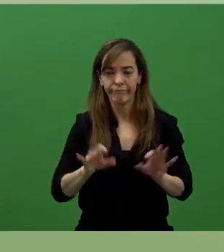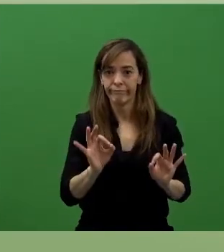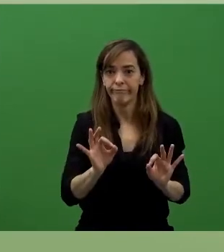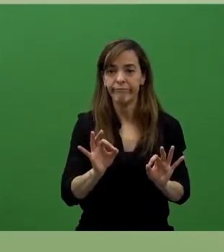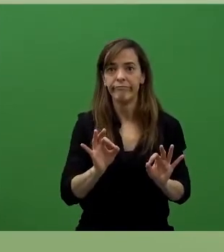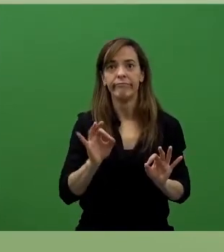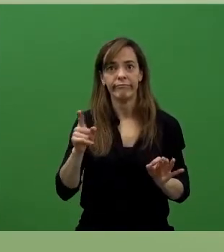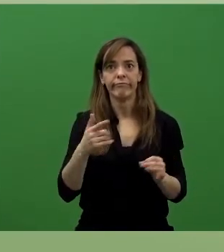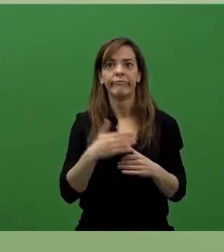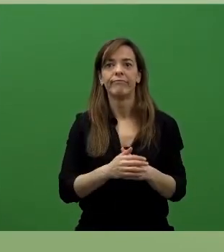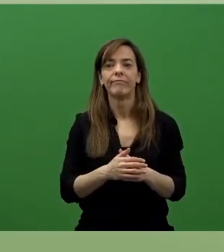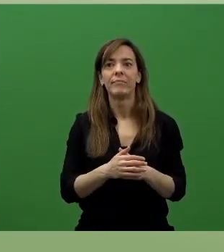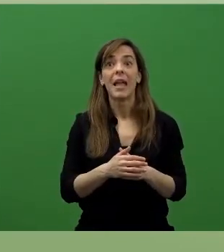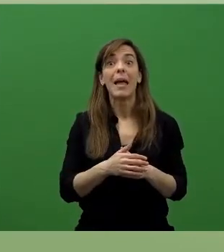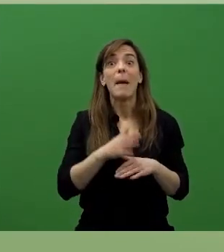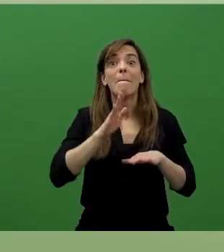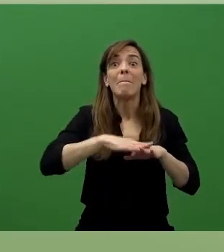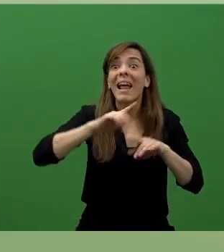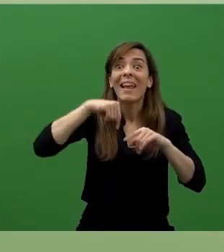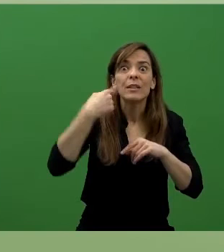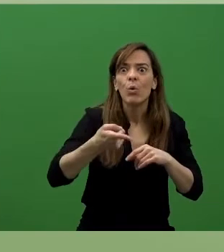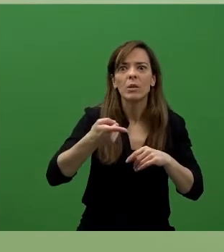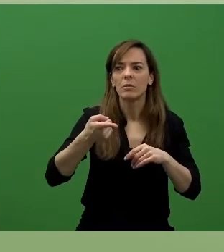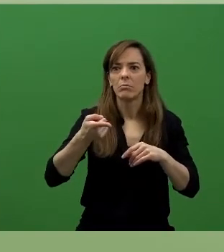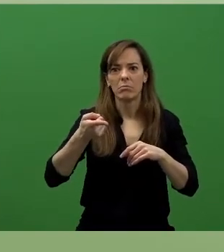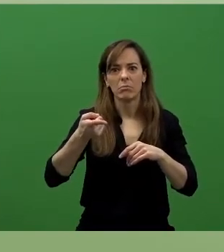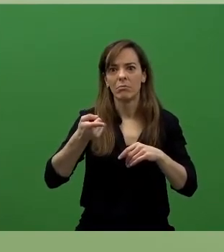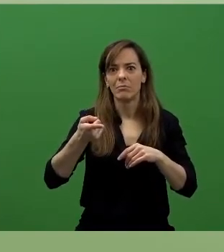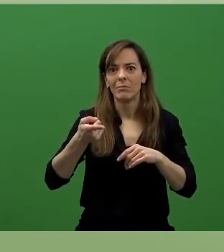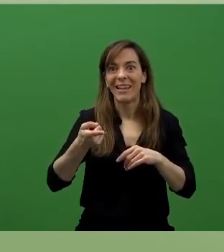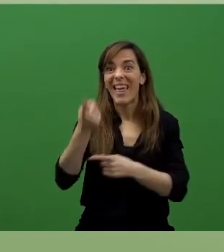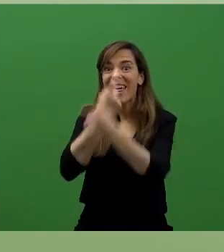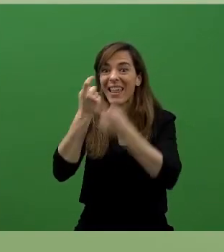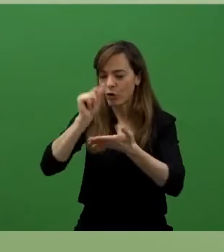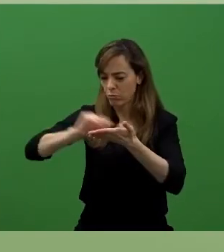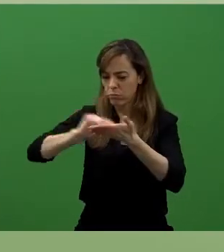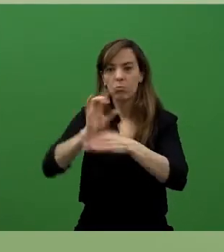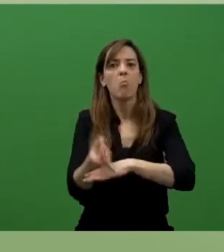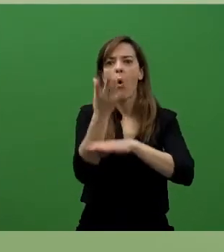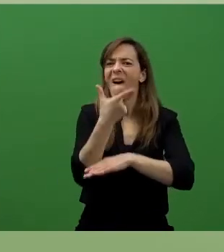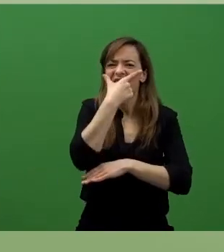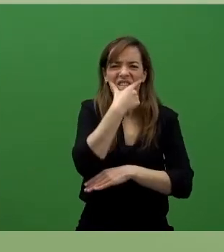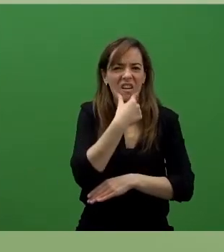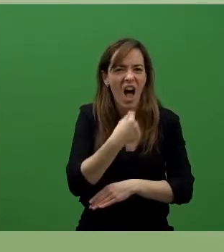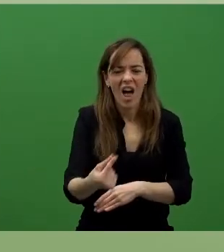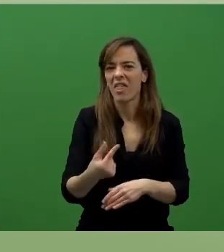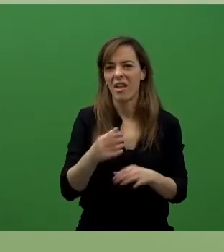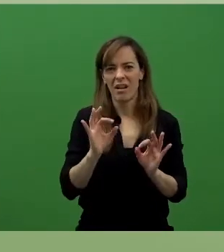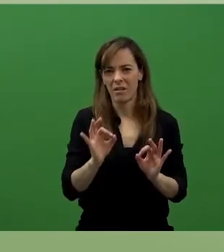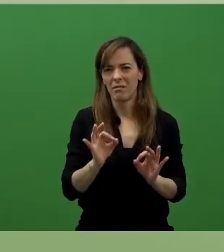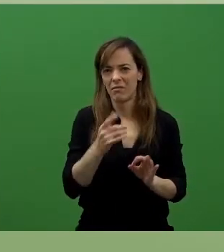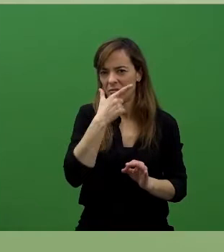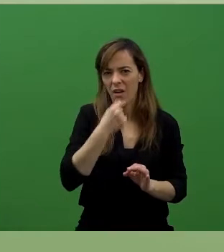redes europeas de referencia, para que sea lo más fácil posible subir estos datos, ¿vale? Y que sea con clic, clic, clic,